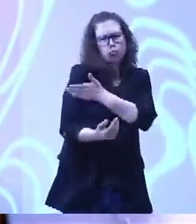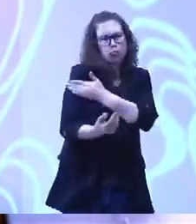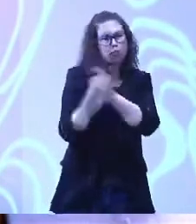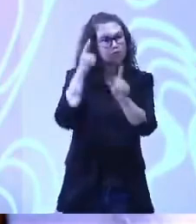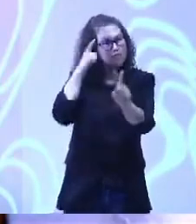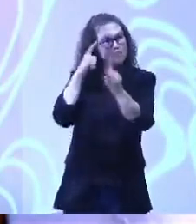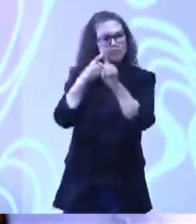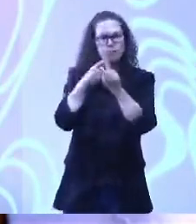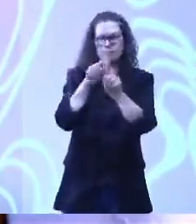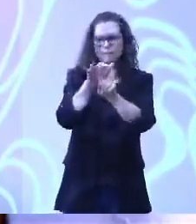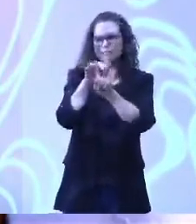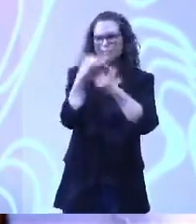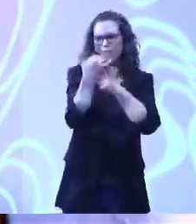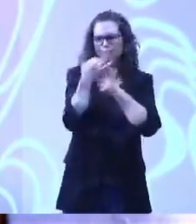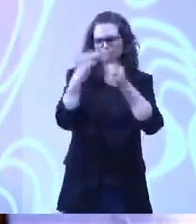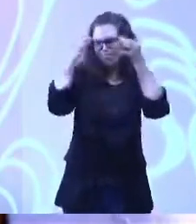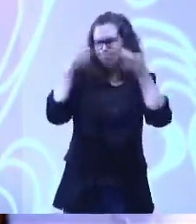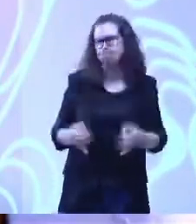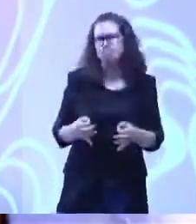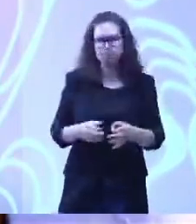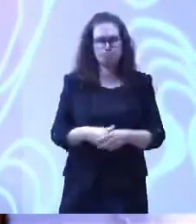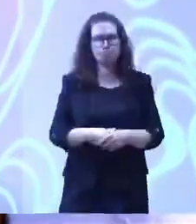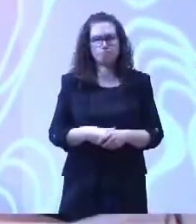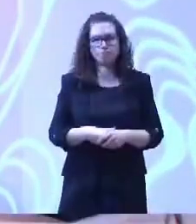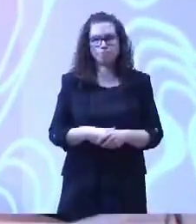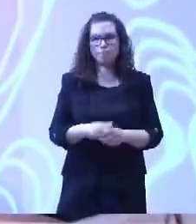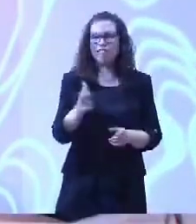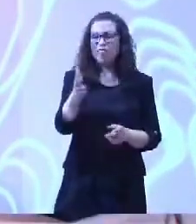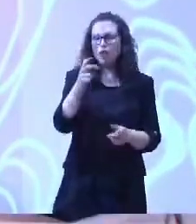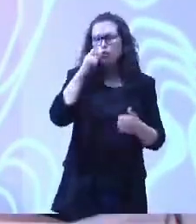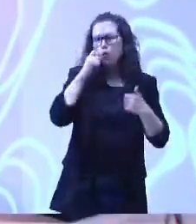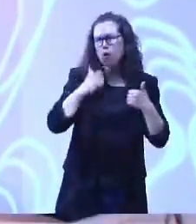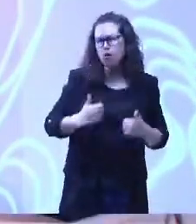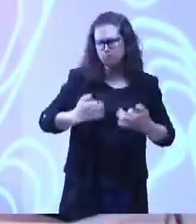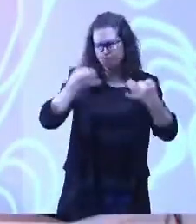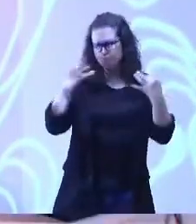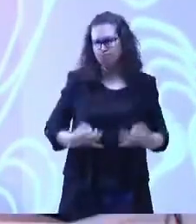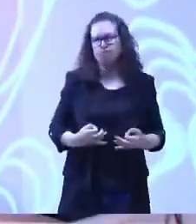causa que es de derechos humanos, que es de derechos humanos.